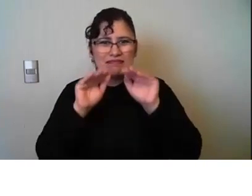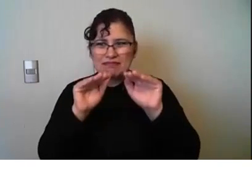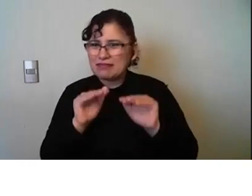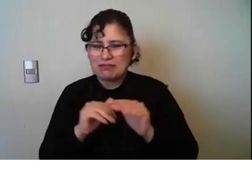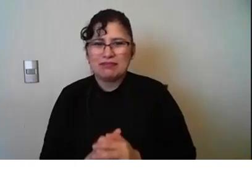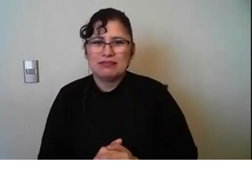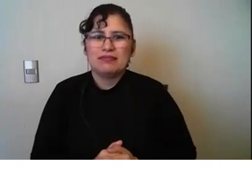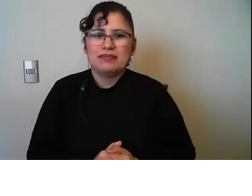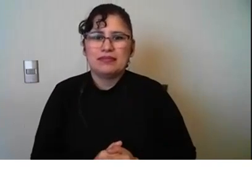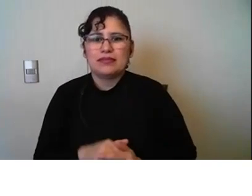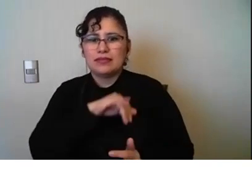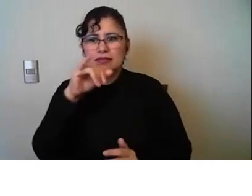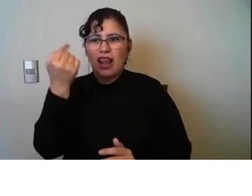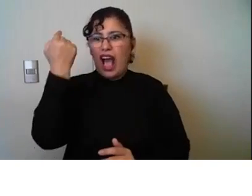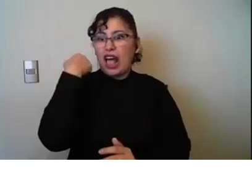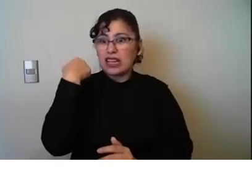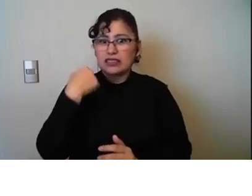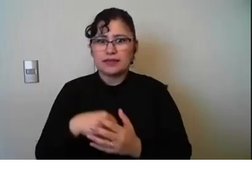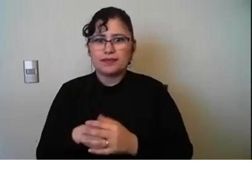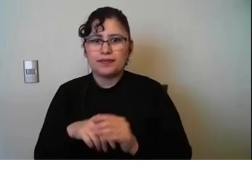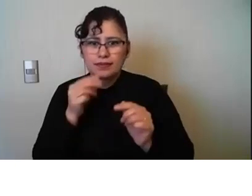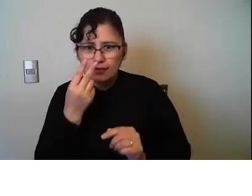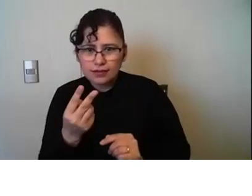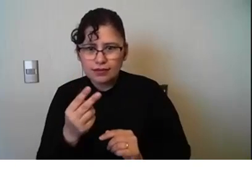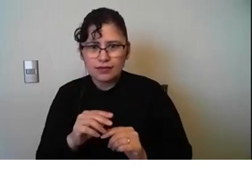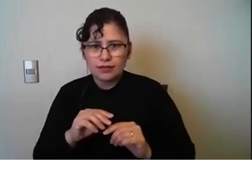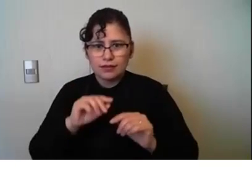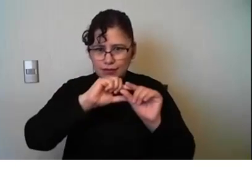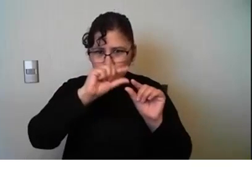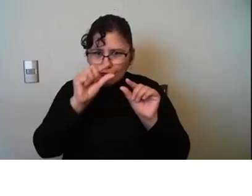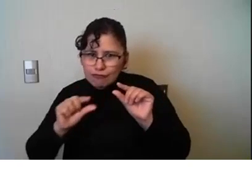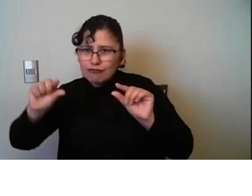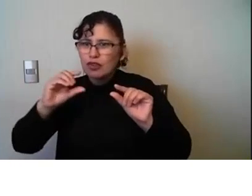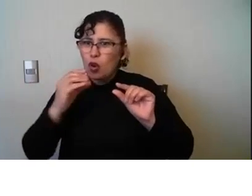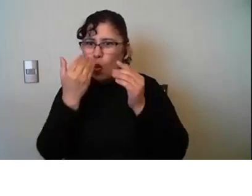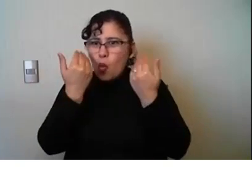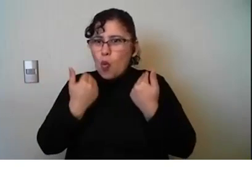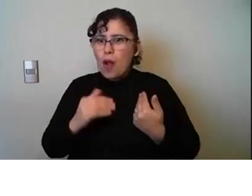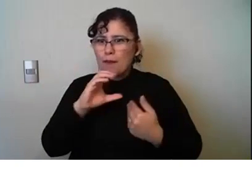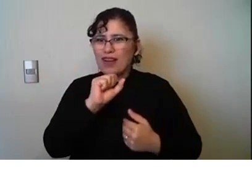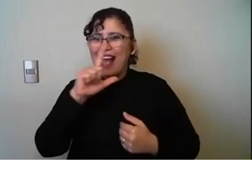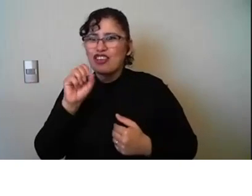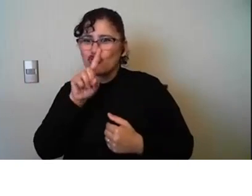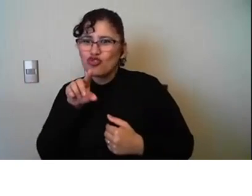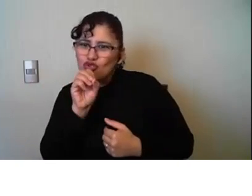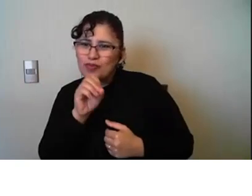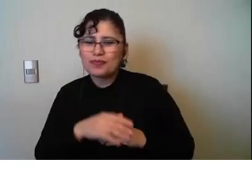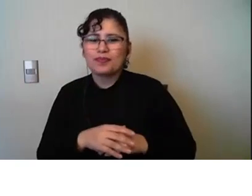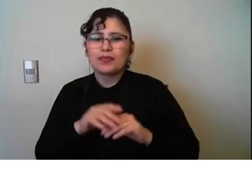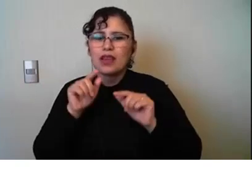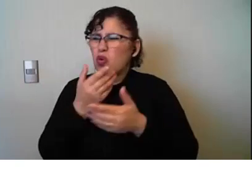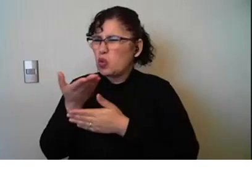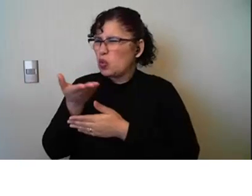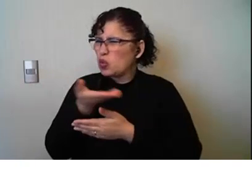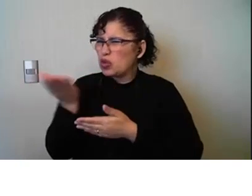Y luego hacia atrás, nuevamente el cuerpo calloso. Ustedes estudiaron de anatomía, recuerden